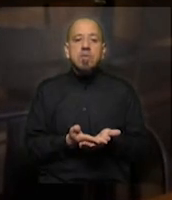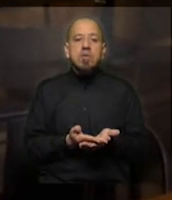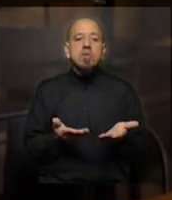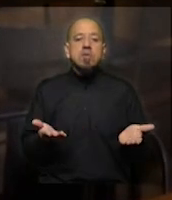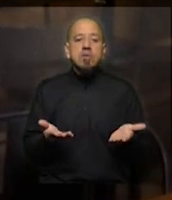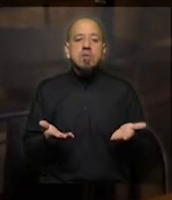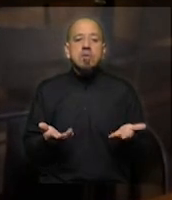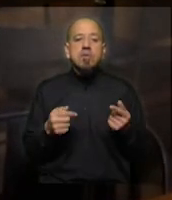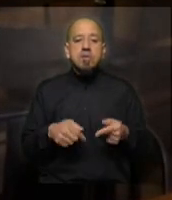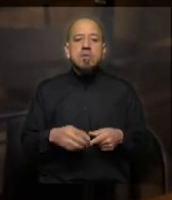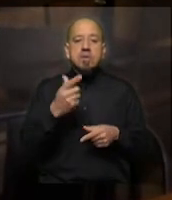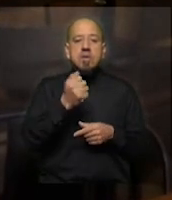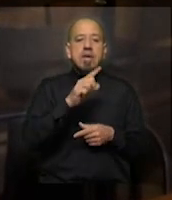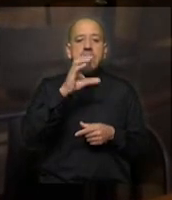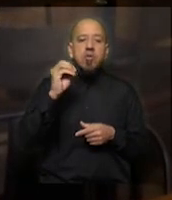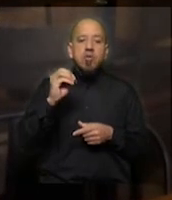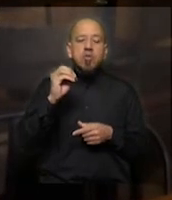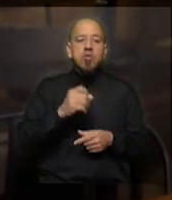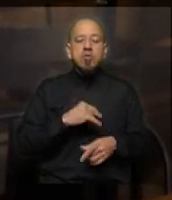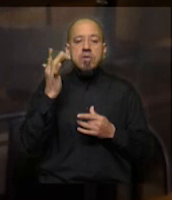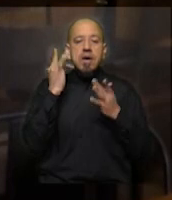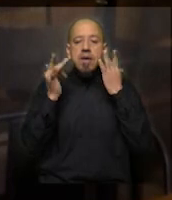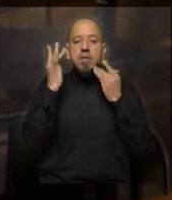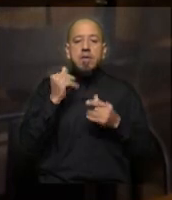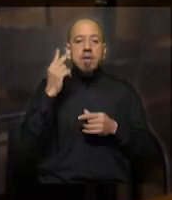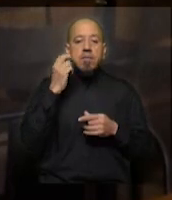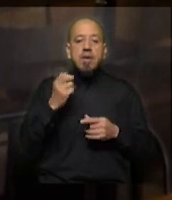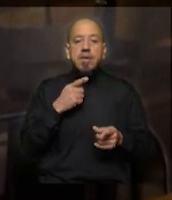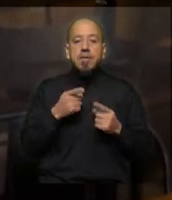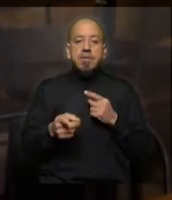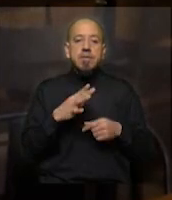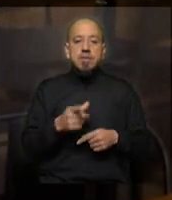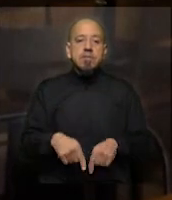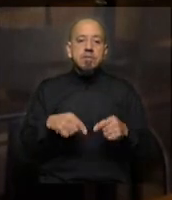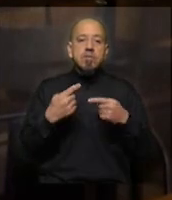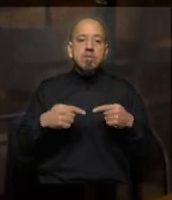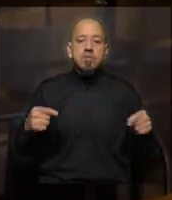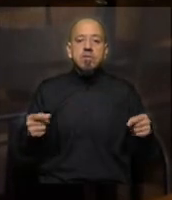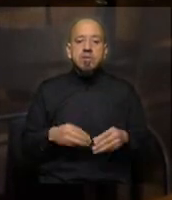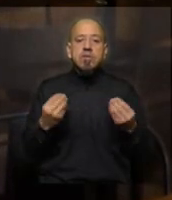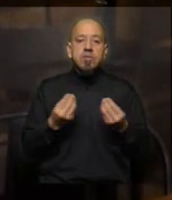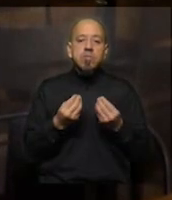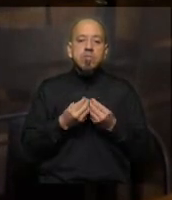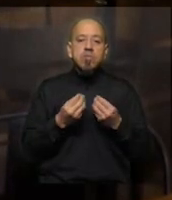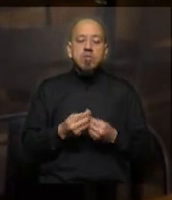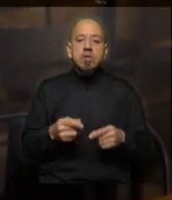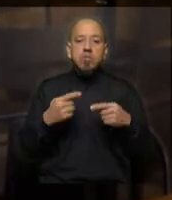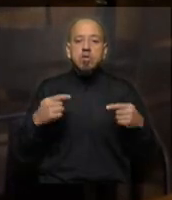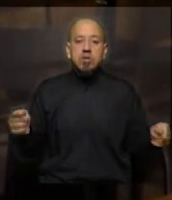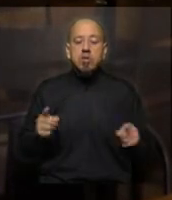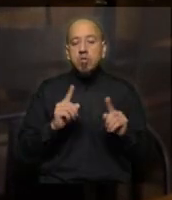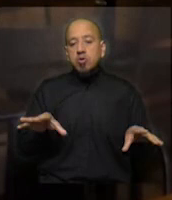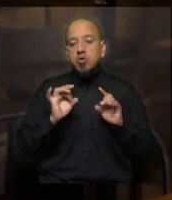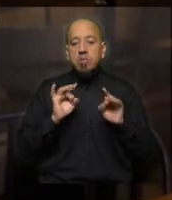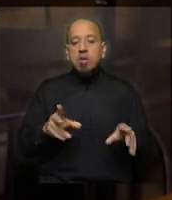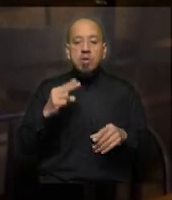Estoy en Aló Arte Bar, que es un lugar que está hecho para que pasen cosas, y pasan muchísimas cosas, porque no es solo un bar,